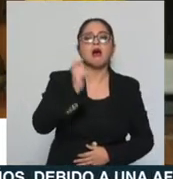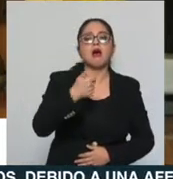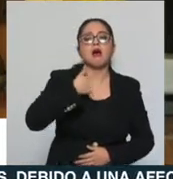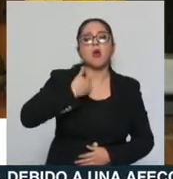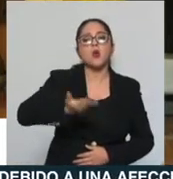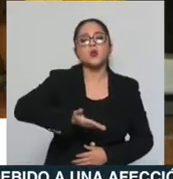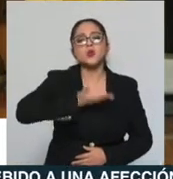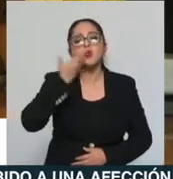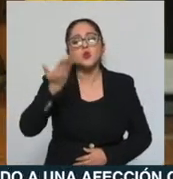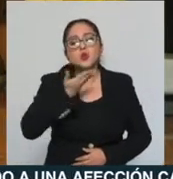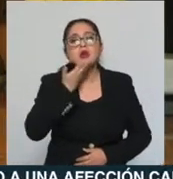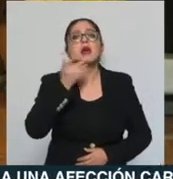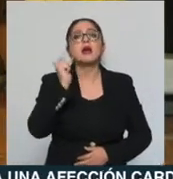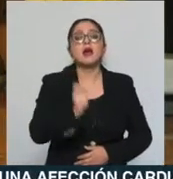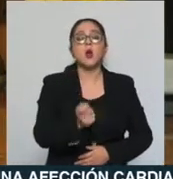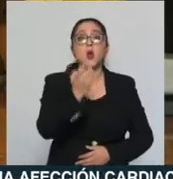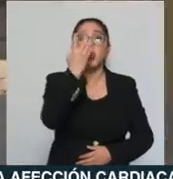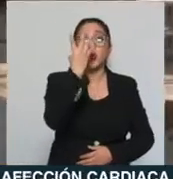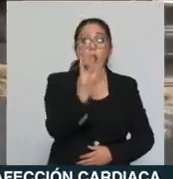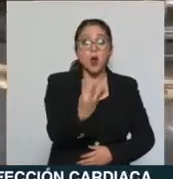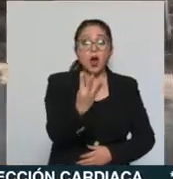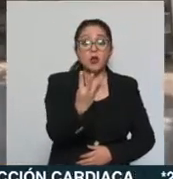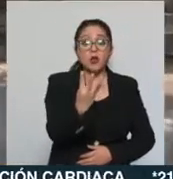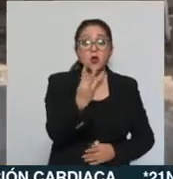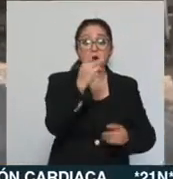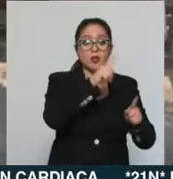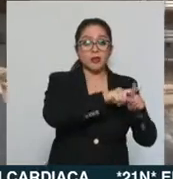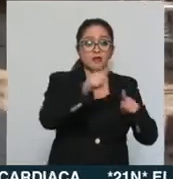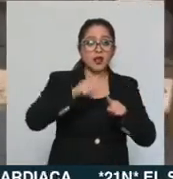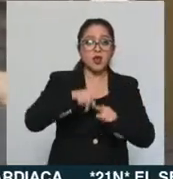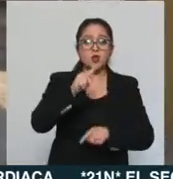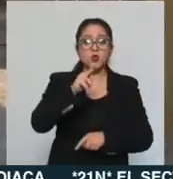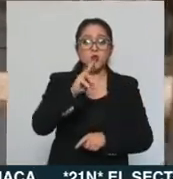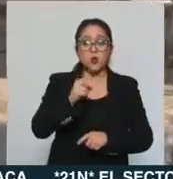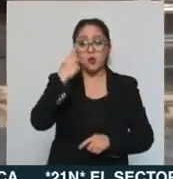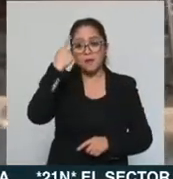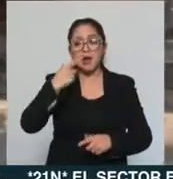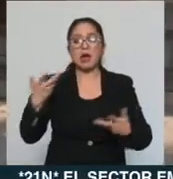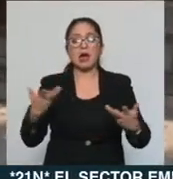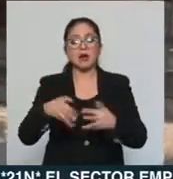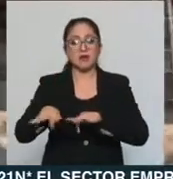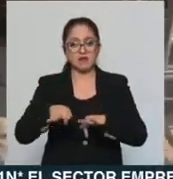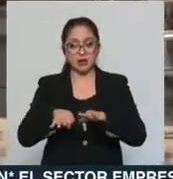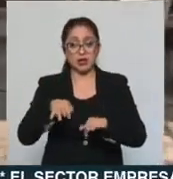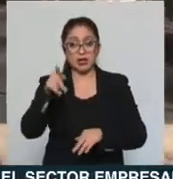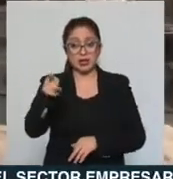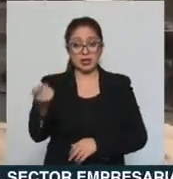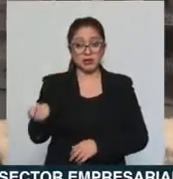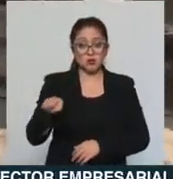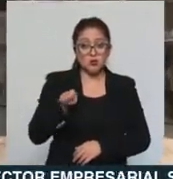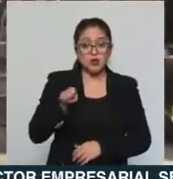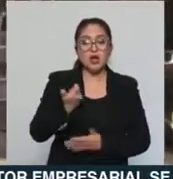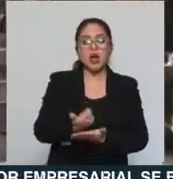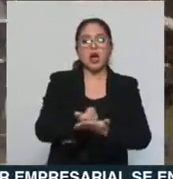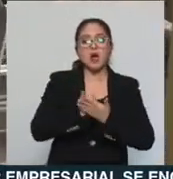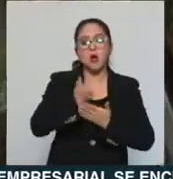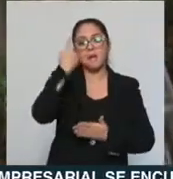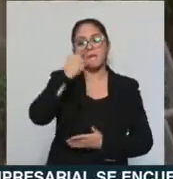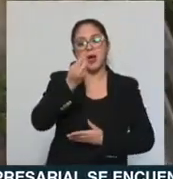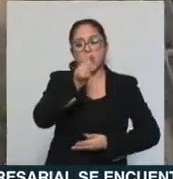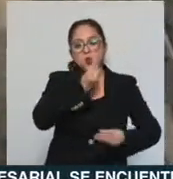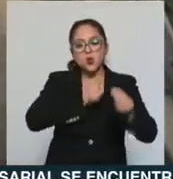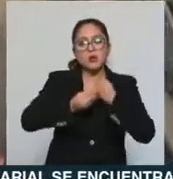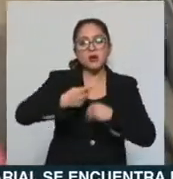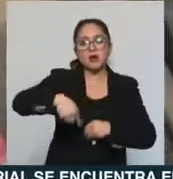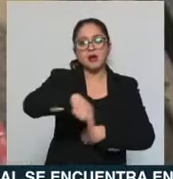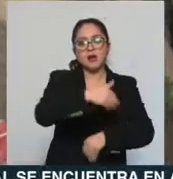trabajar 4 turnos al hilo. Para José María esta ayuda es importante porque con el dinero compra la despensa de la familia y